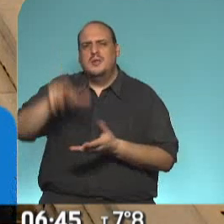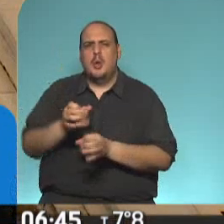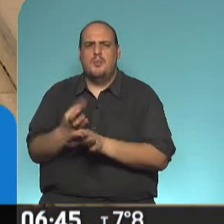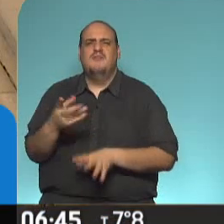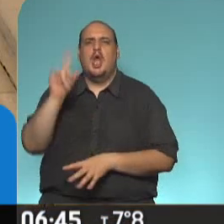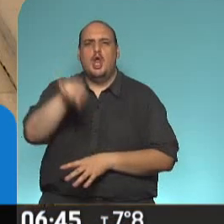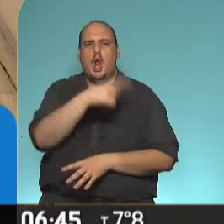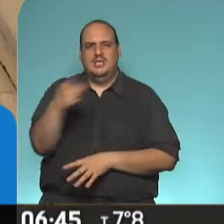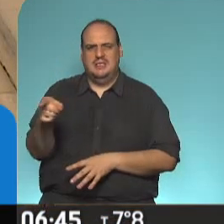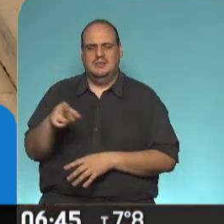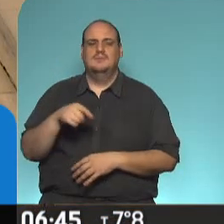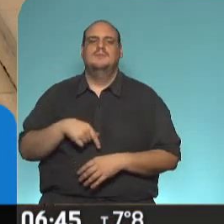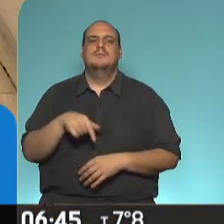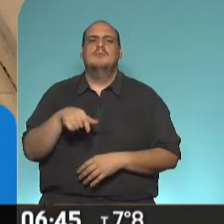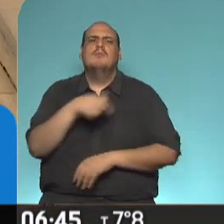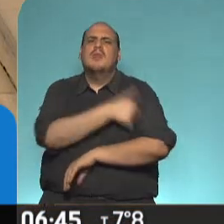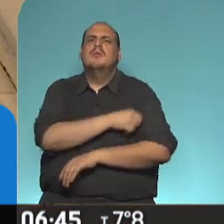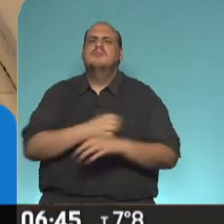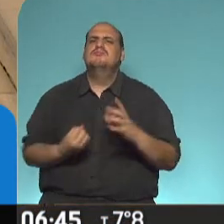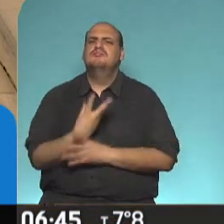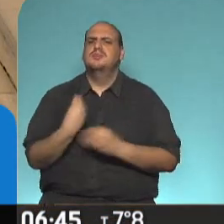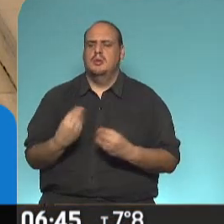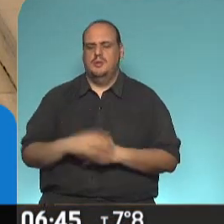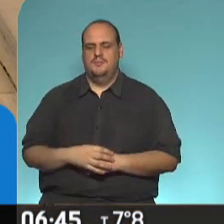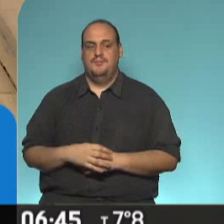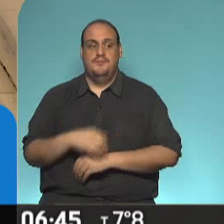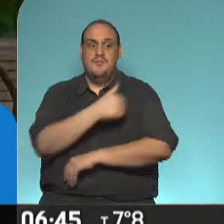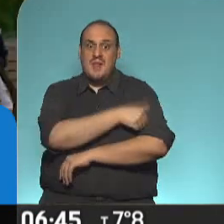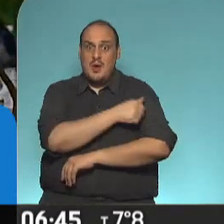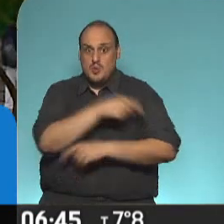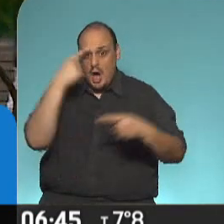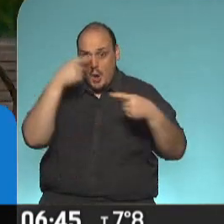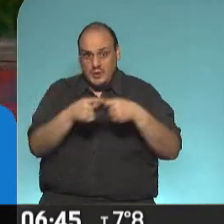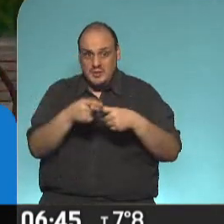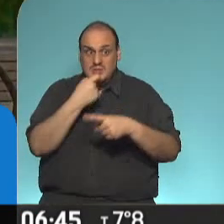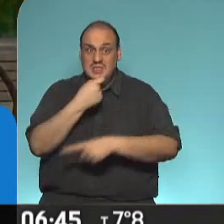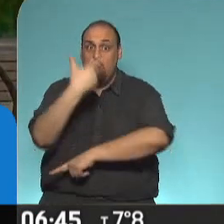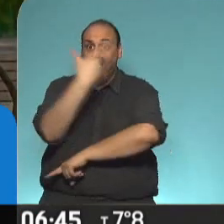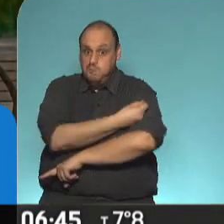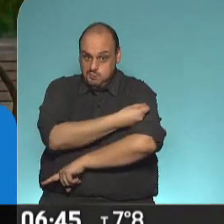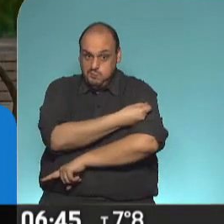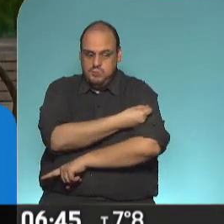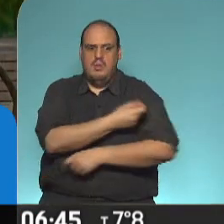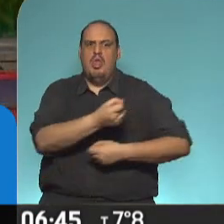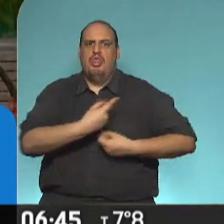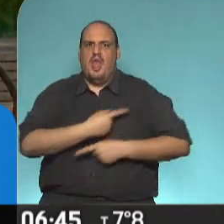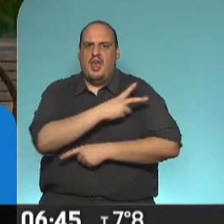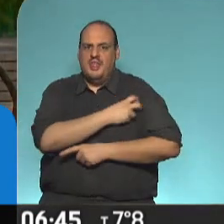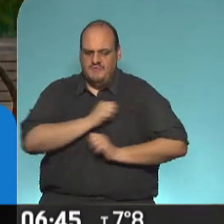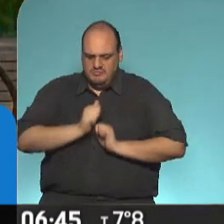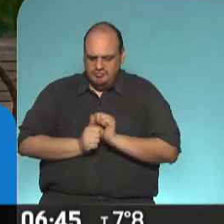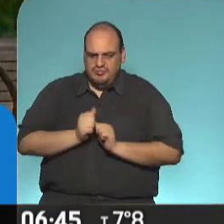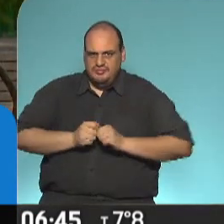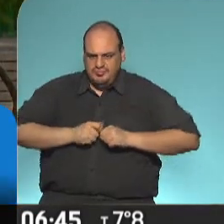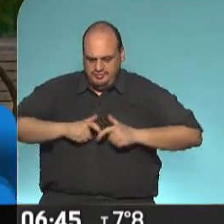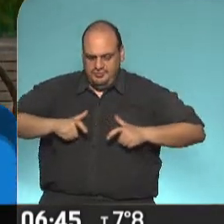¿cómo se hace la vacuna? El objetivo de una vacuna es que si vos te vacunás, produzca fundamentalmente anticuerpos, y esos